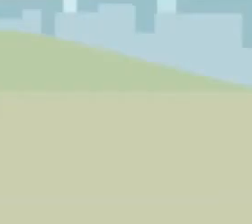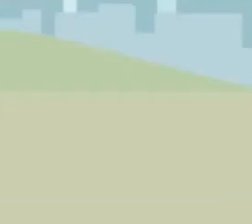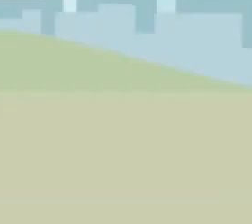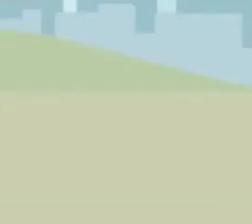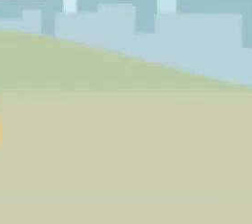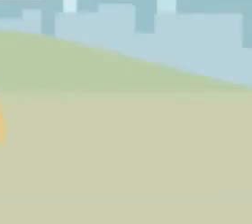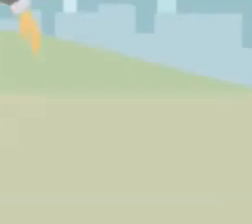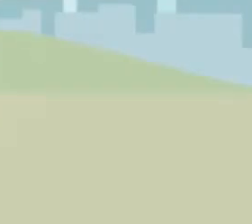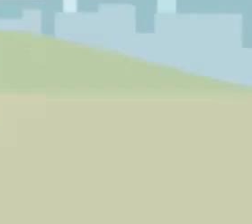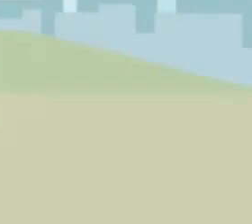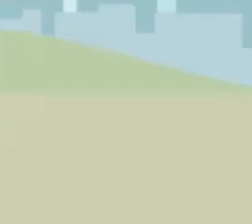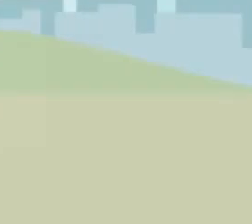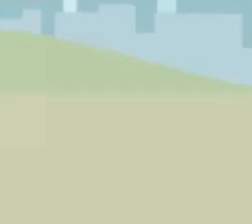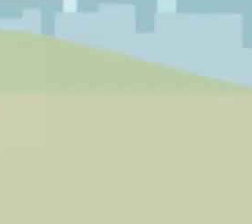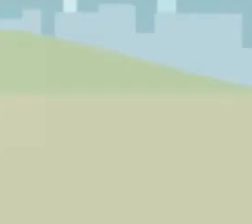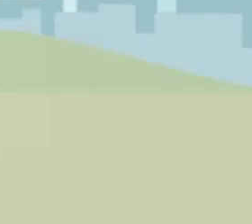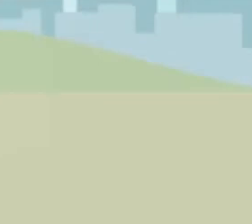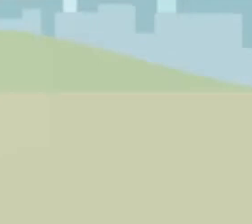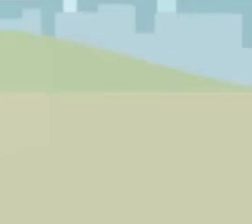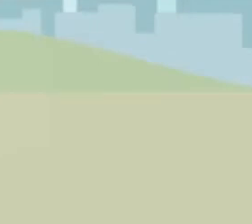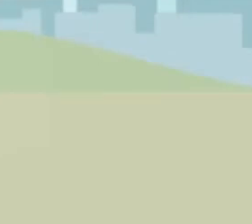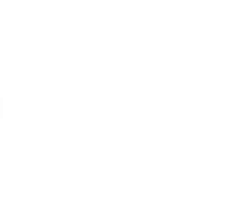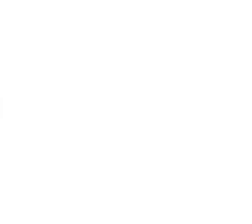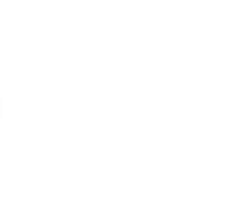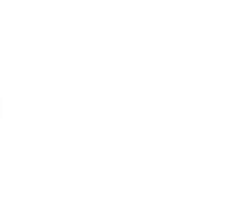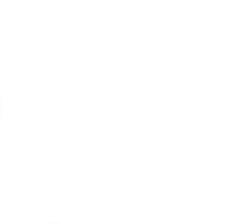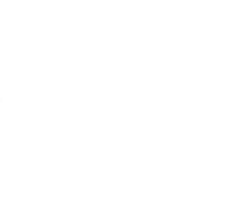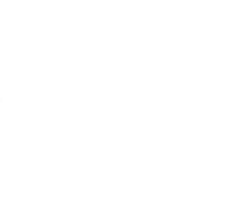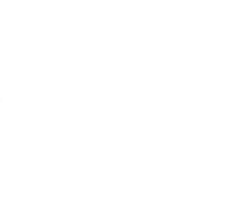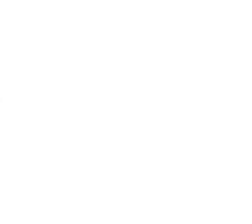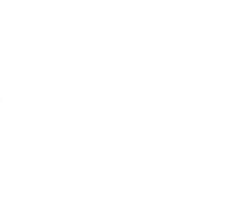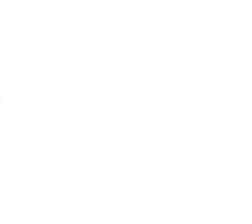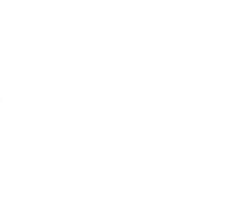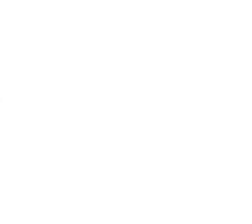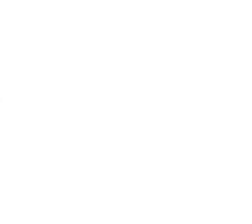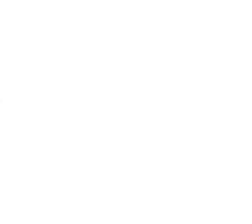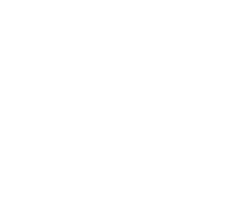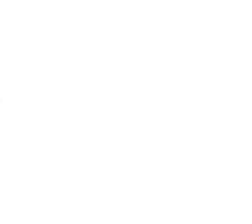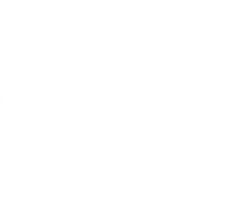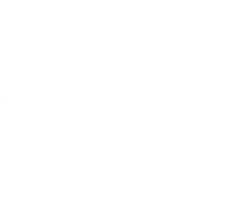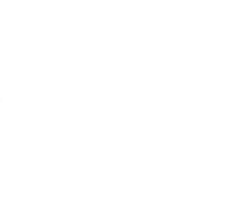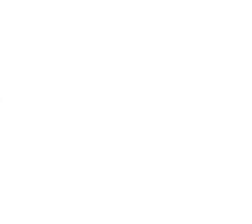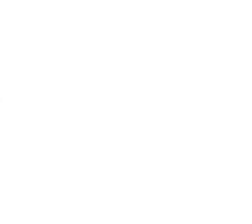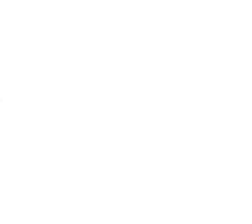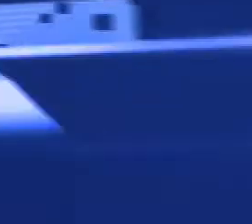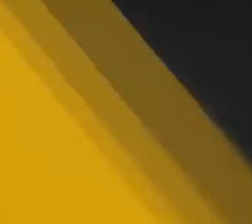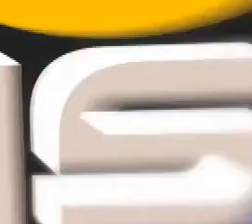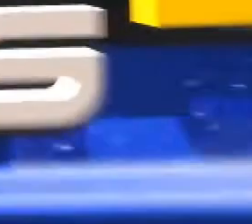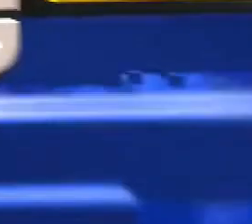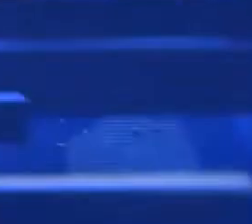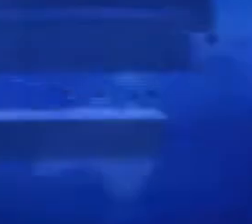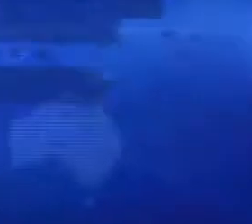Si juntos nos preparamos, juntos lo logramos. En Barranca Bermeja, sí es posible.